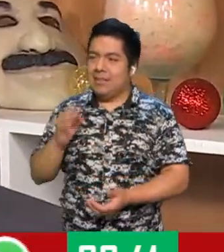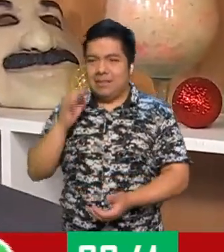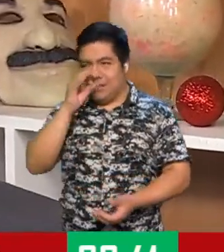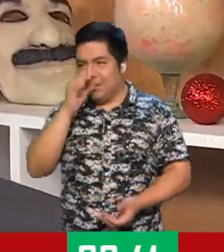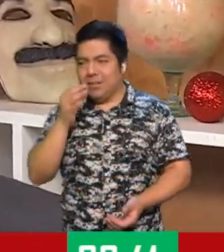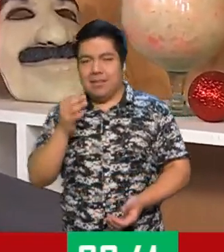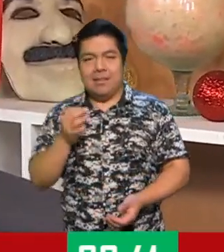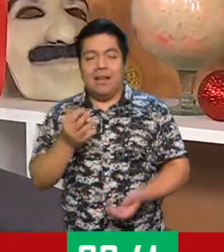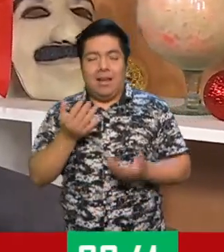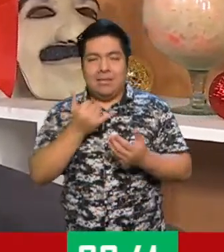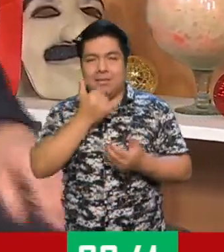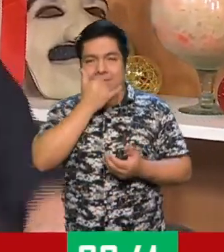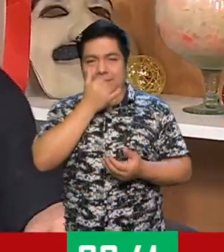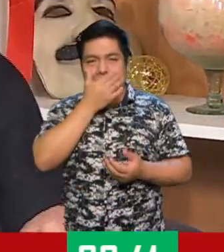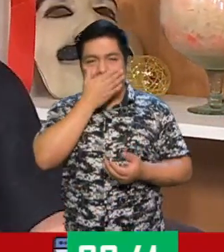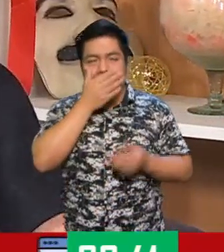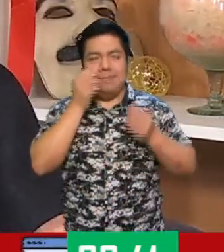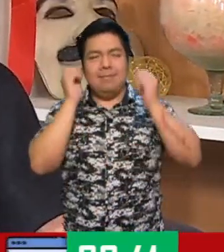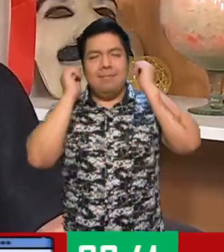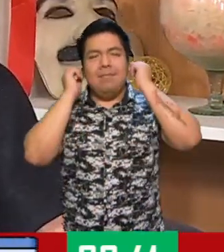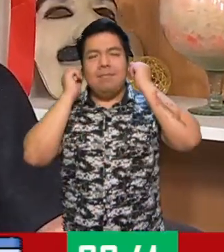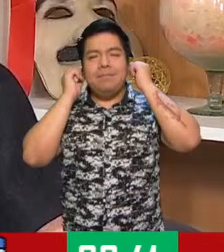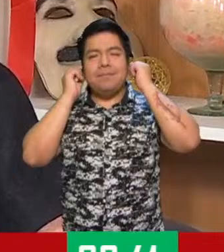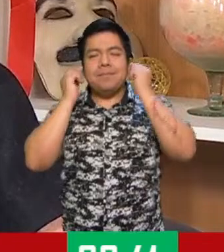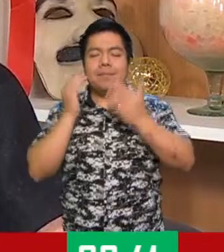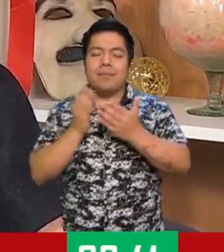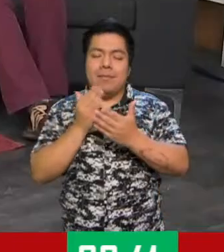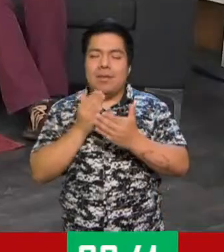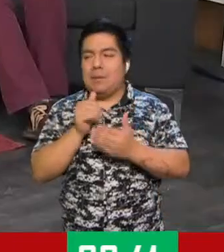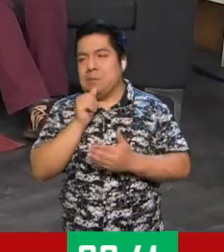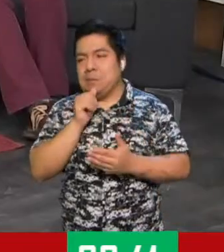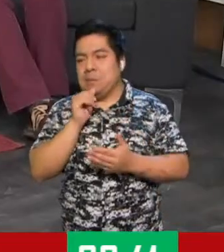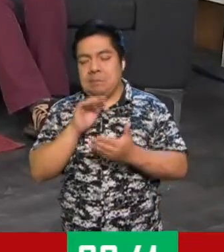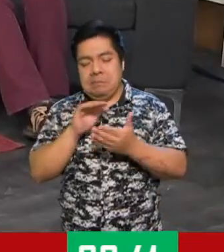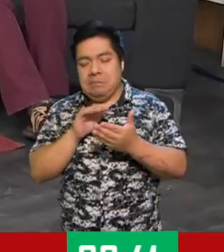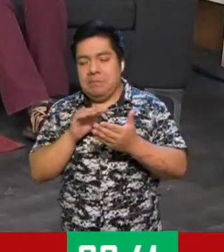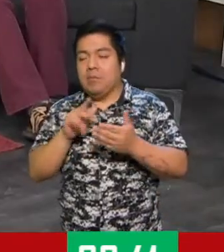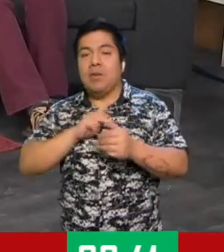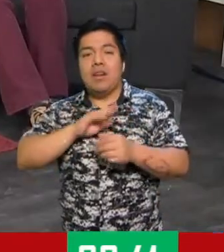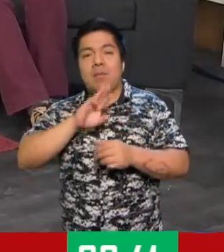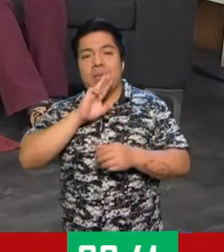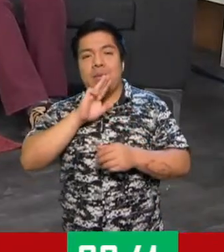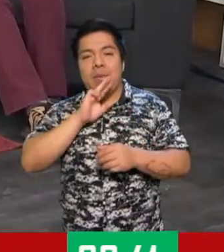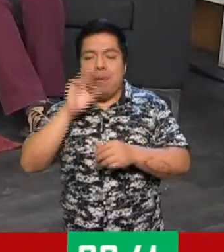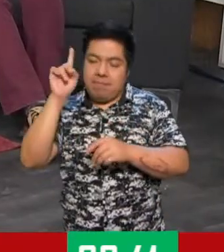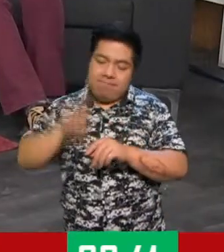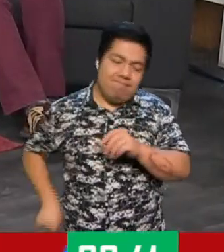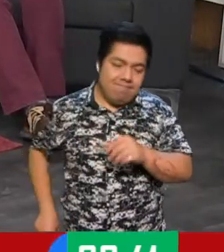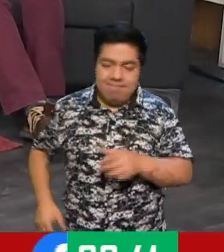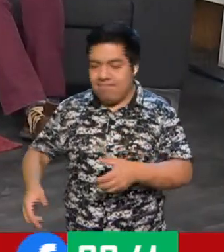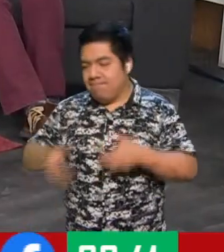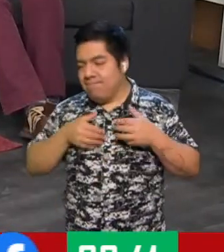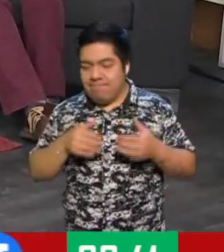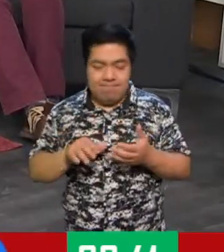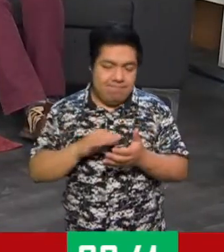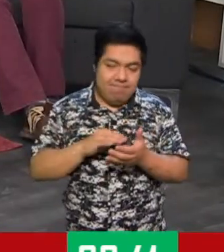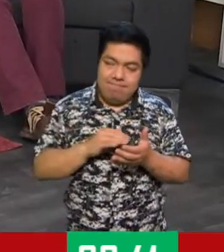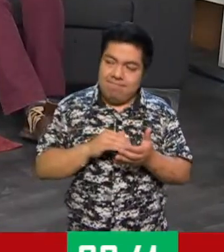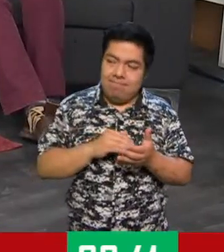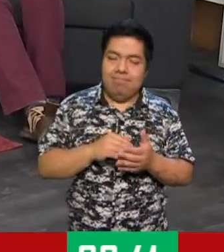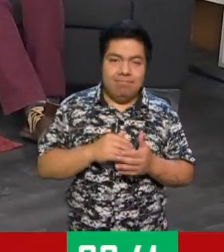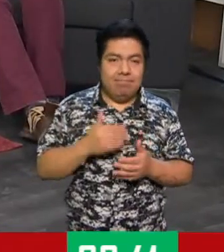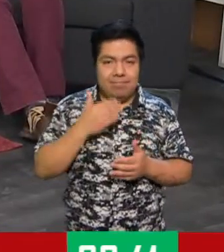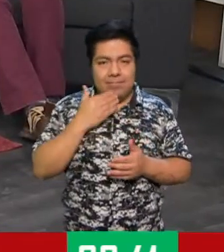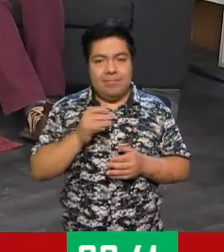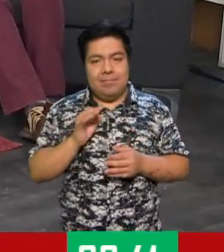Ronquillo, señora. Tengo que decirle que no he podido leer su libro porque mi mamá me lo quitó y mira qué bien. Le fascinó. Qué gusto. No lo podía dejar,